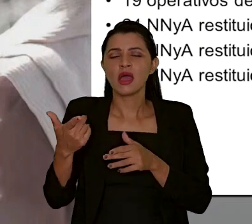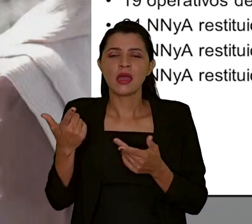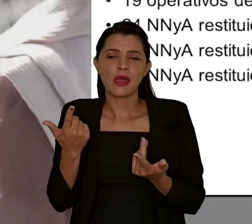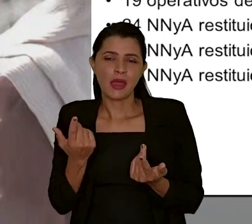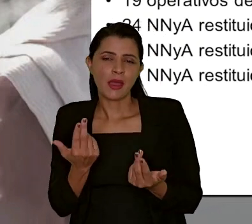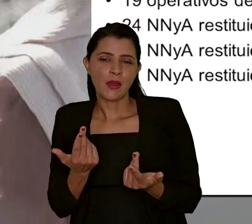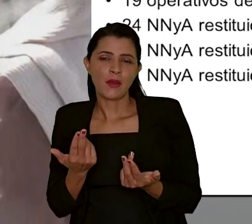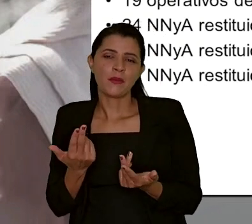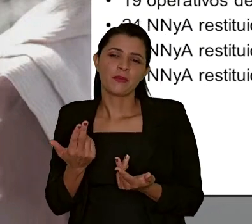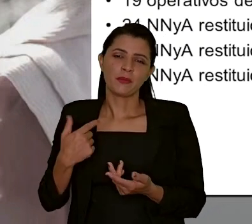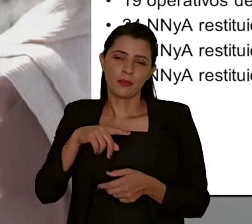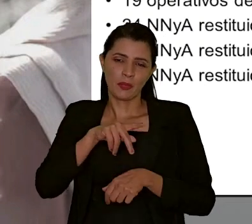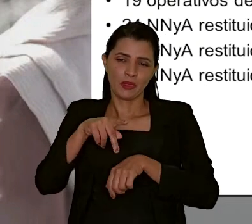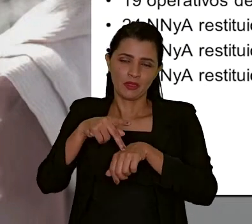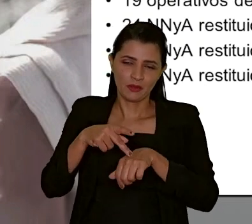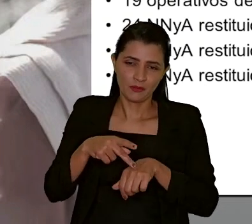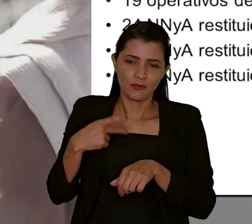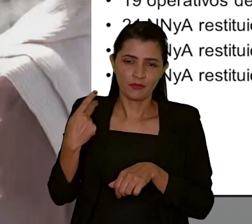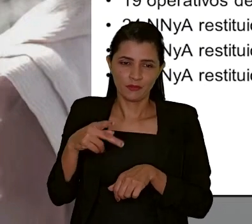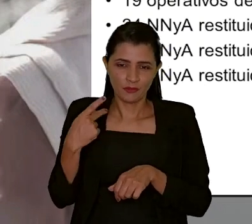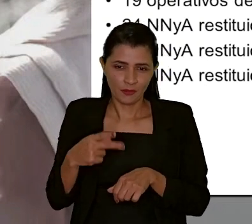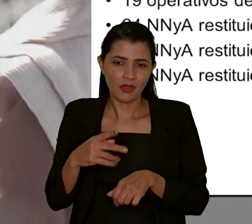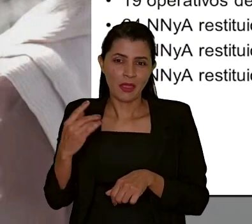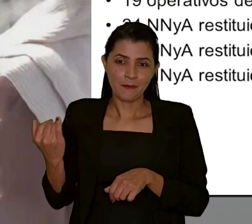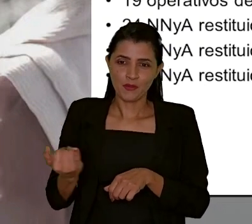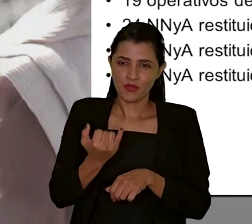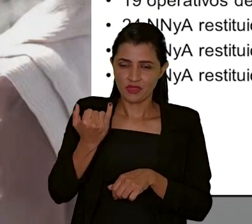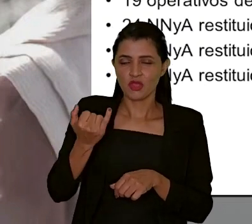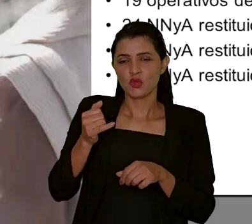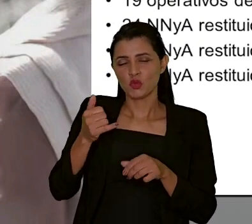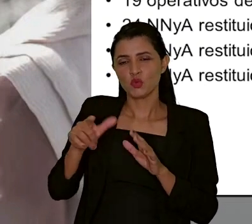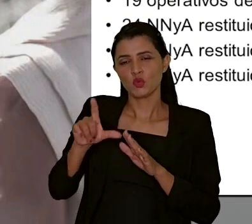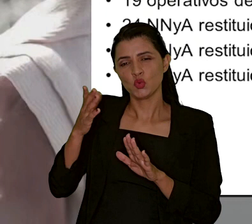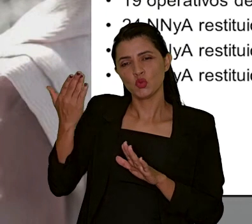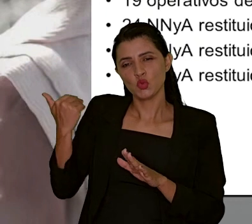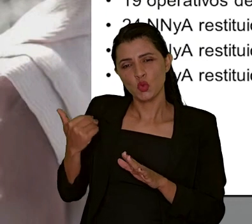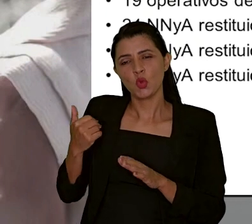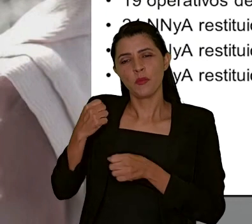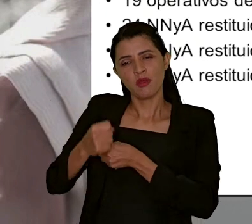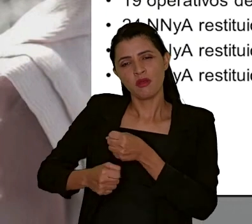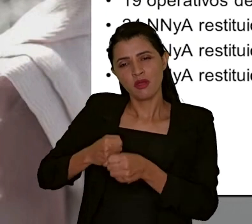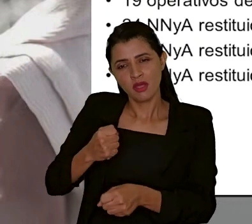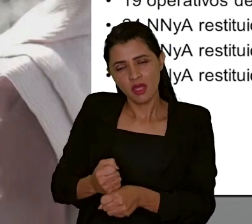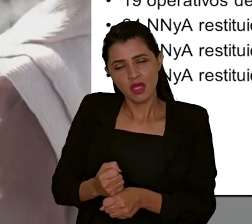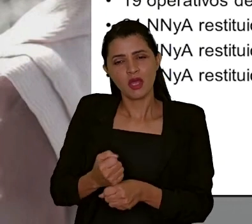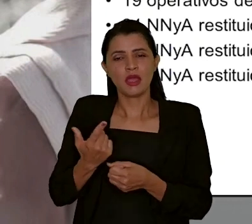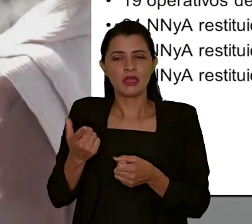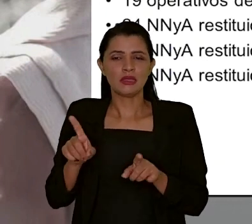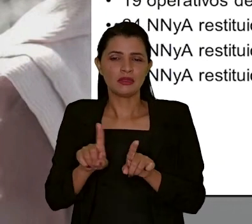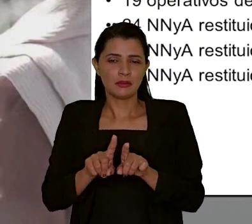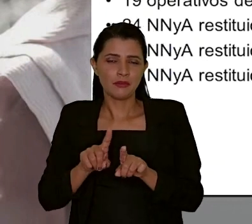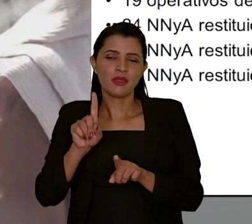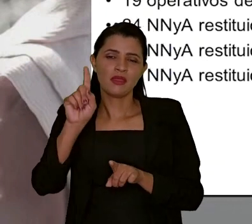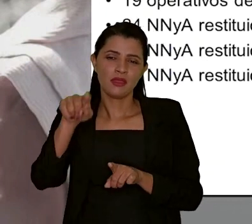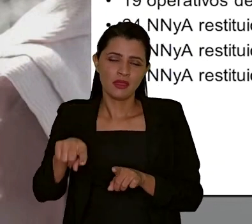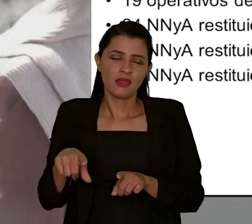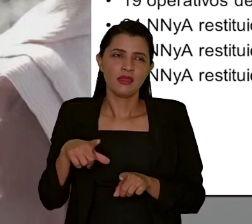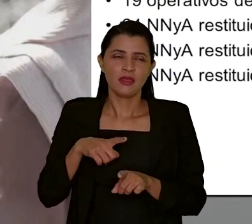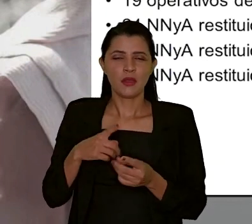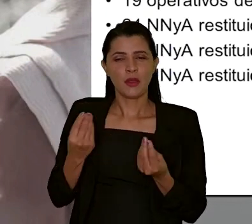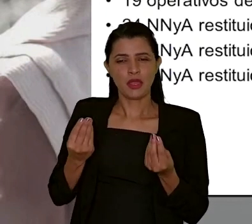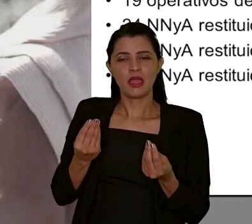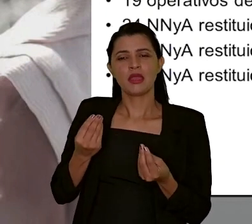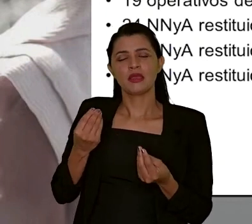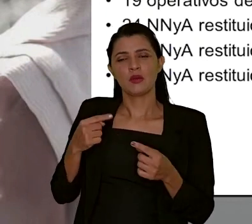podemos destacar los datos relevantes de los últimos de los años 2021 y lo que va del